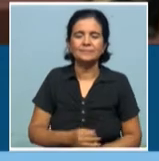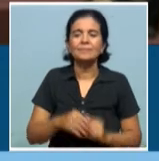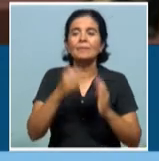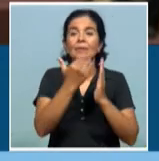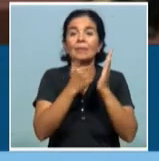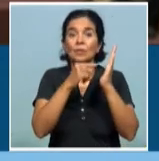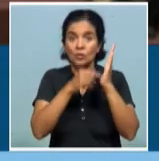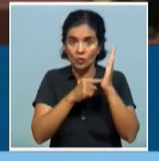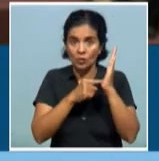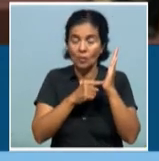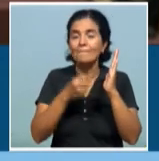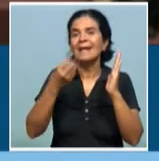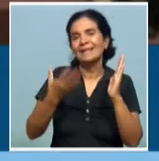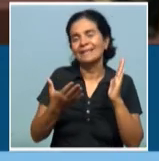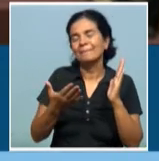de género,